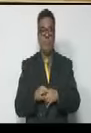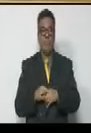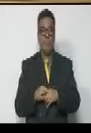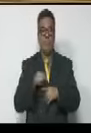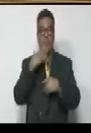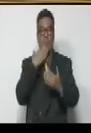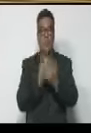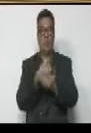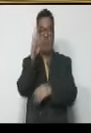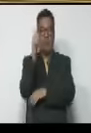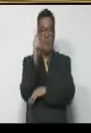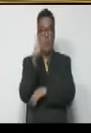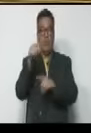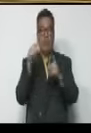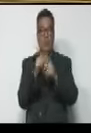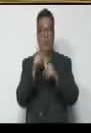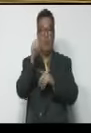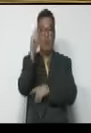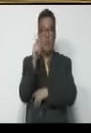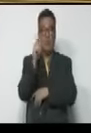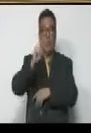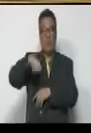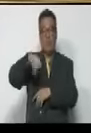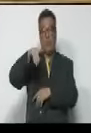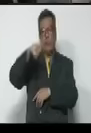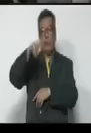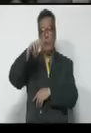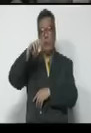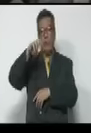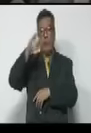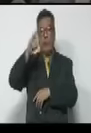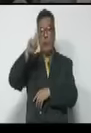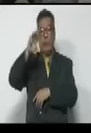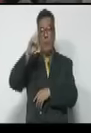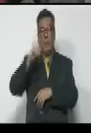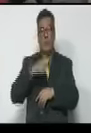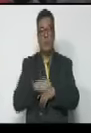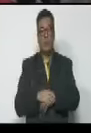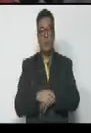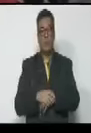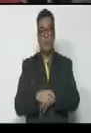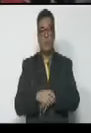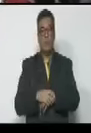Gracias, diputado. Déjame el derecho de palabra al diputado Pedro Carreño.